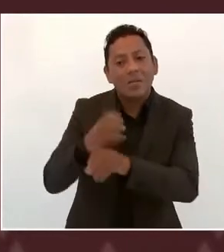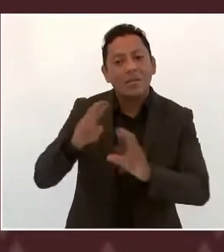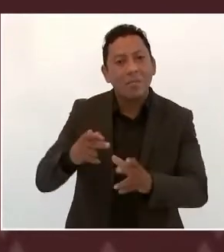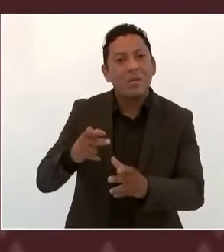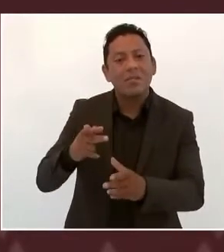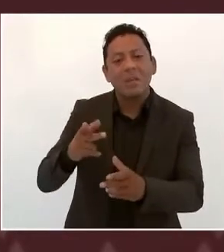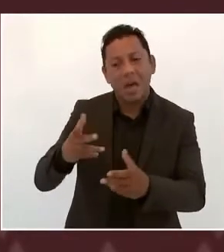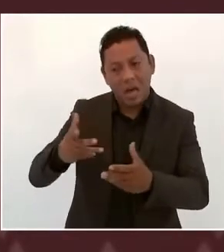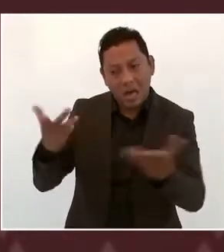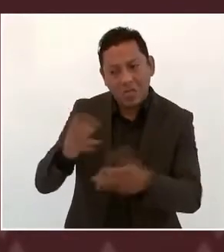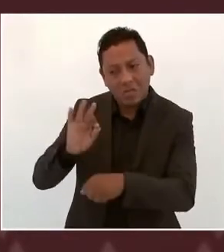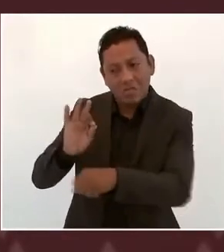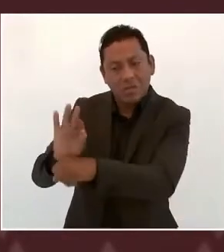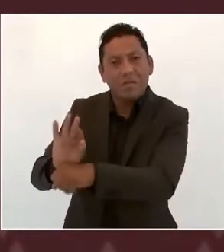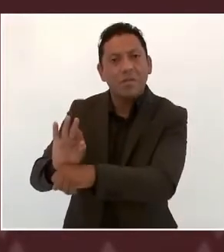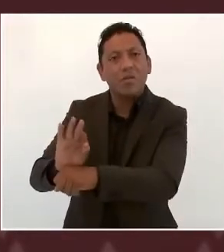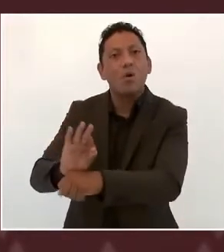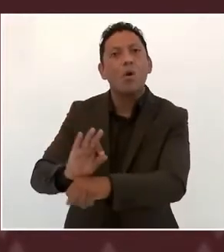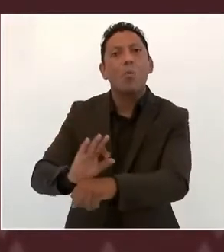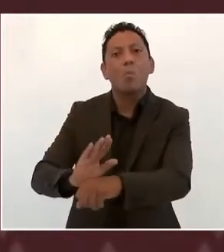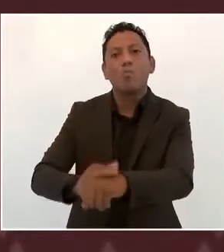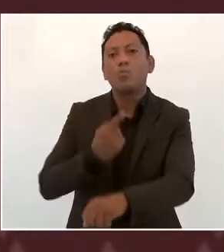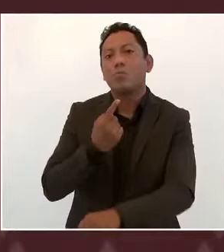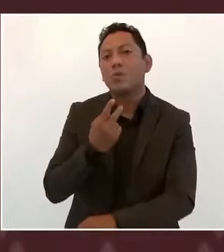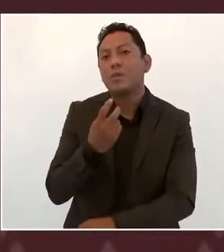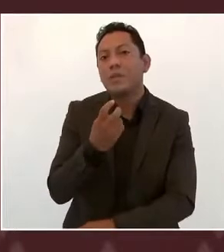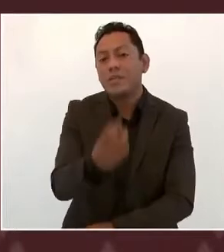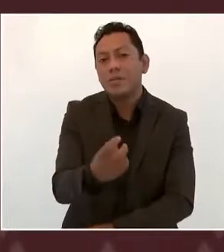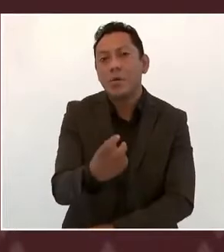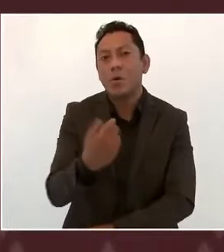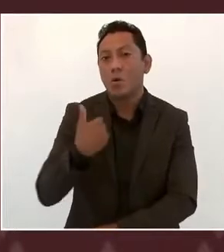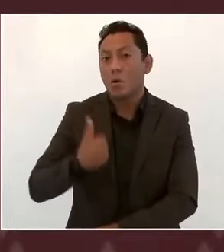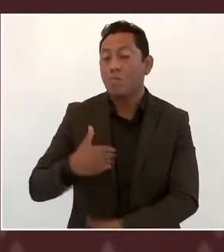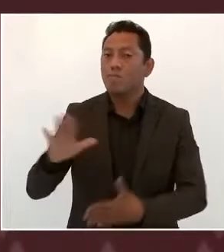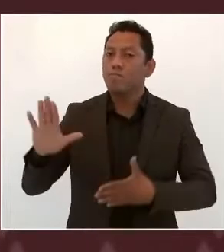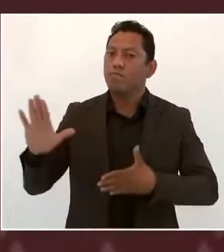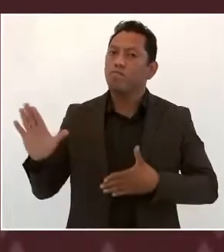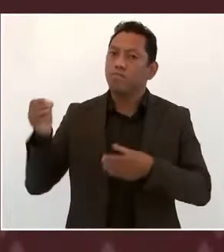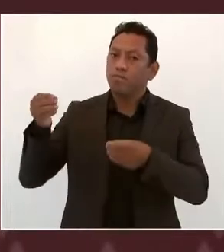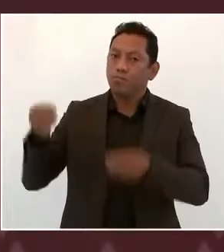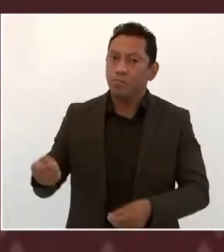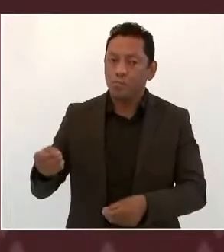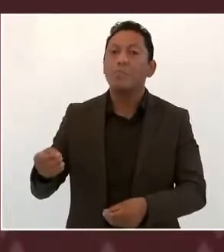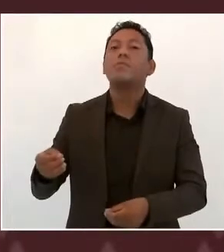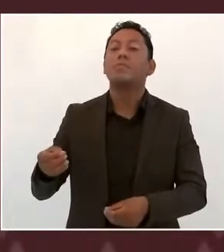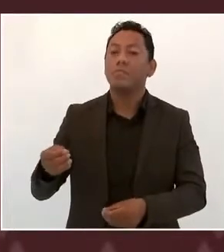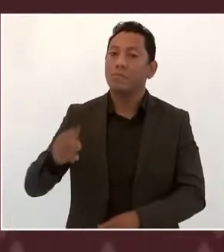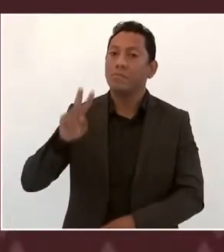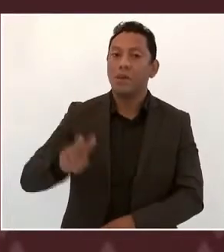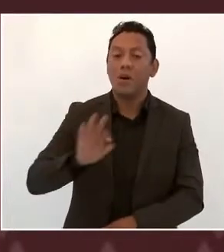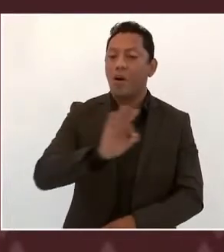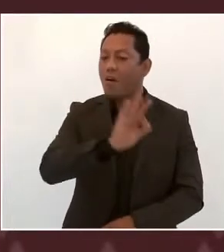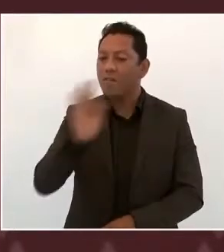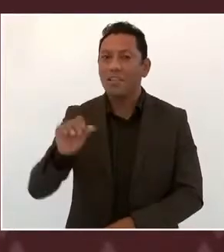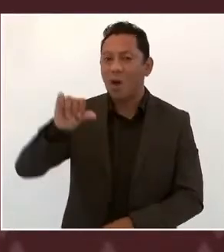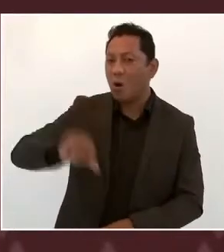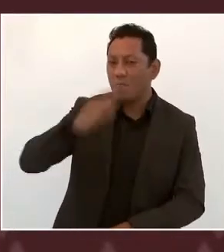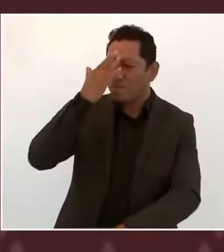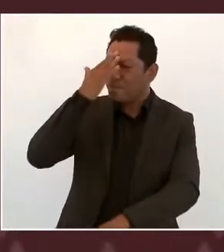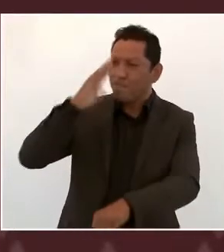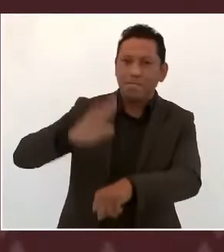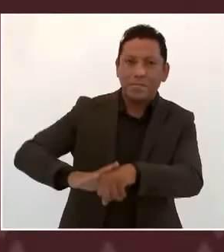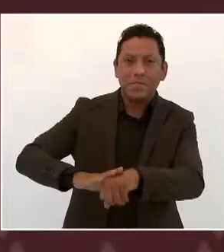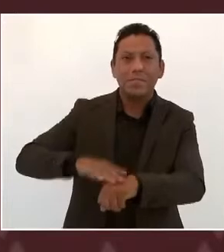Chiapas. Por eso, mi compromiso en esta fecha histórica,